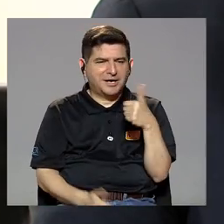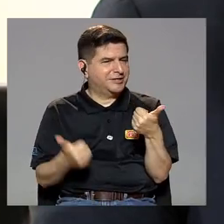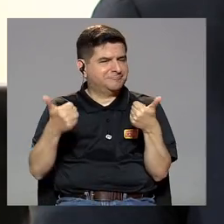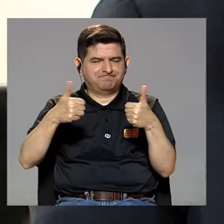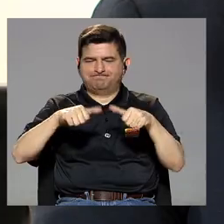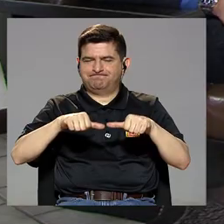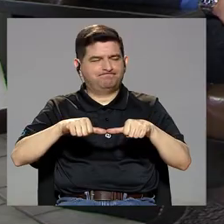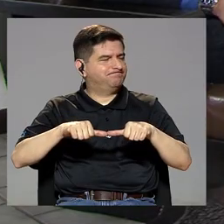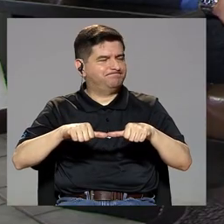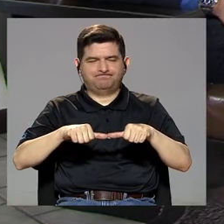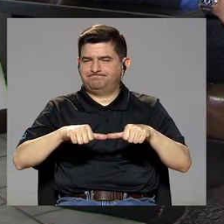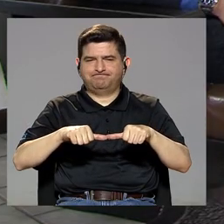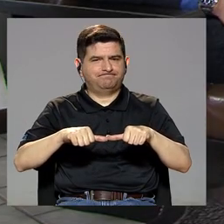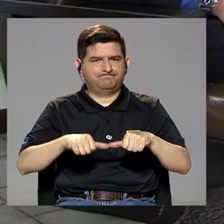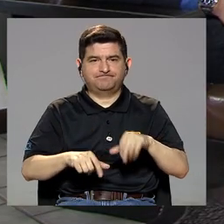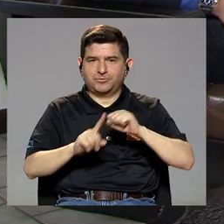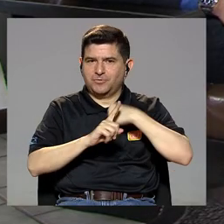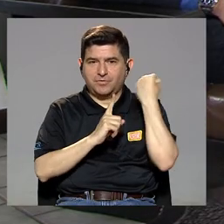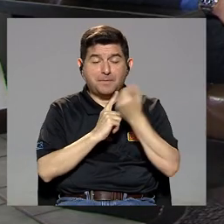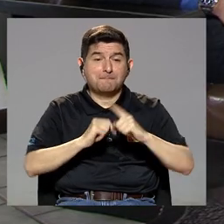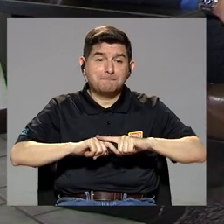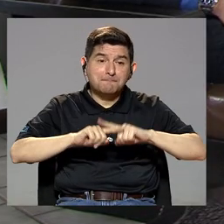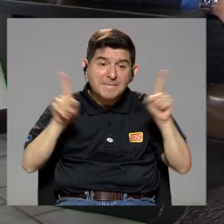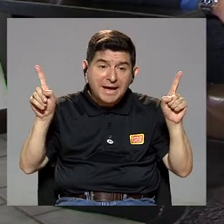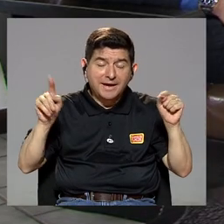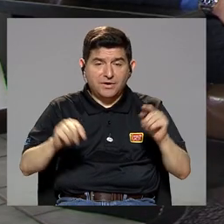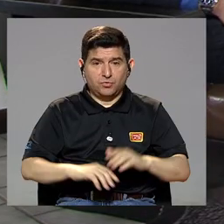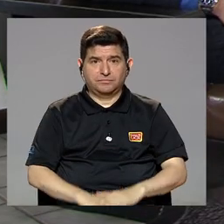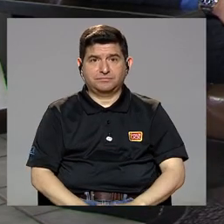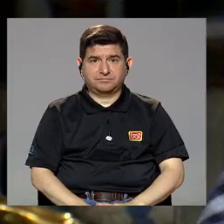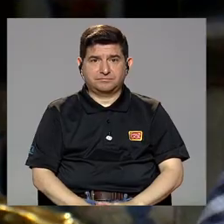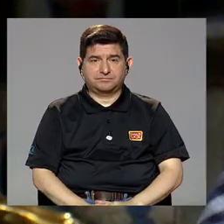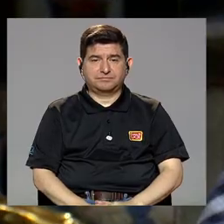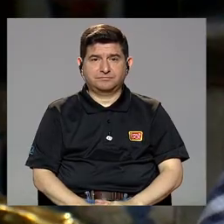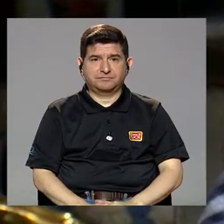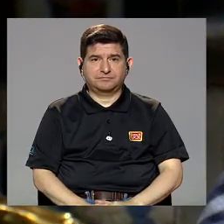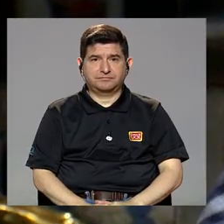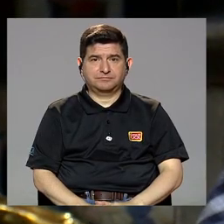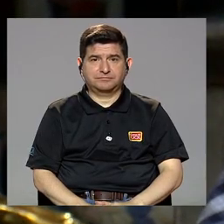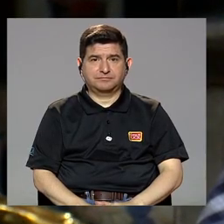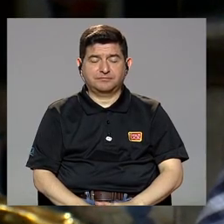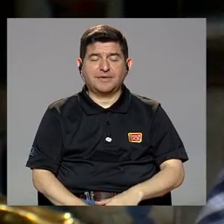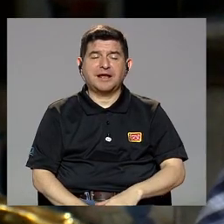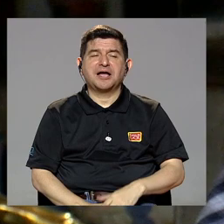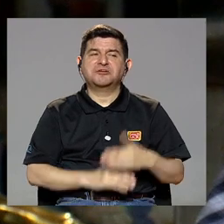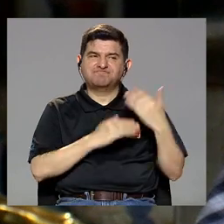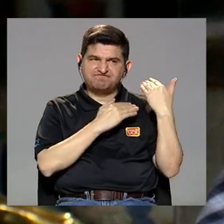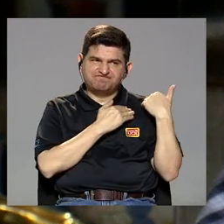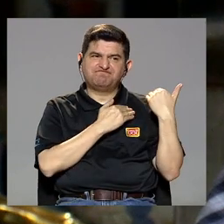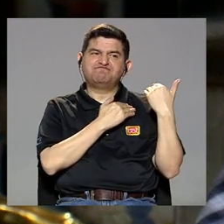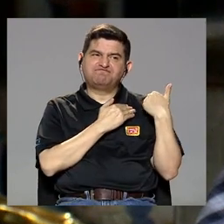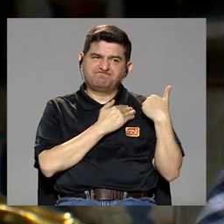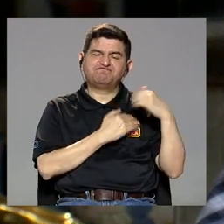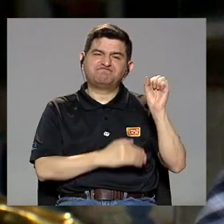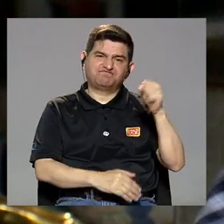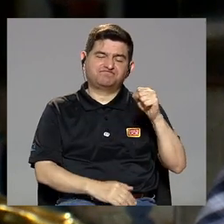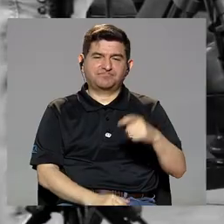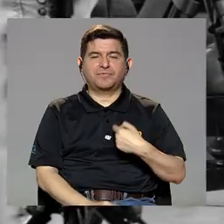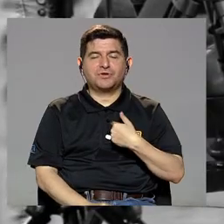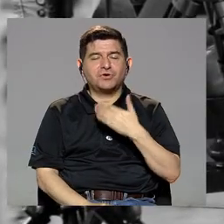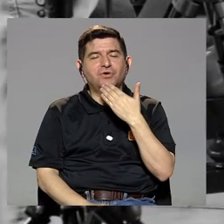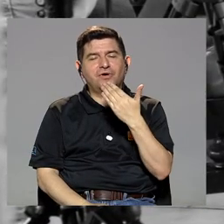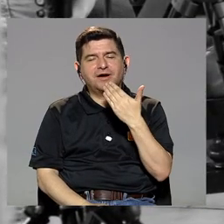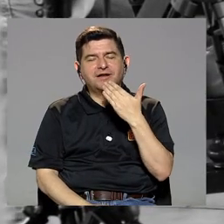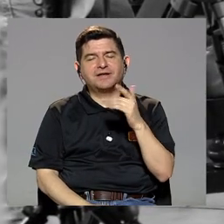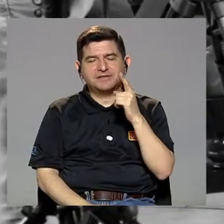con eso pero sí me aguanto es decir yo tengo que agradecer